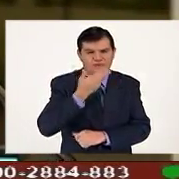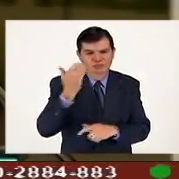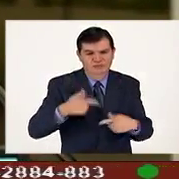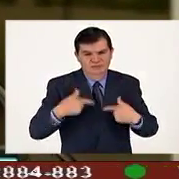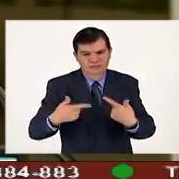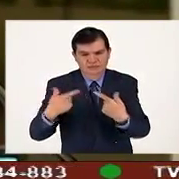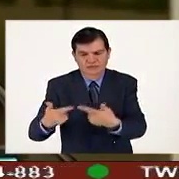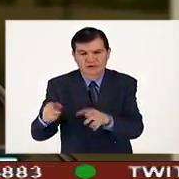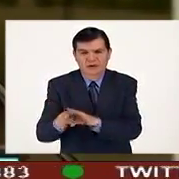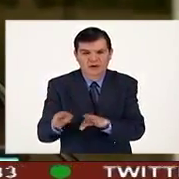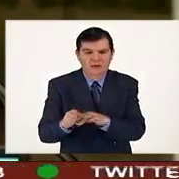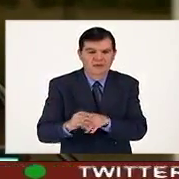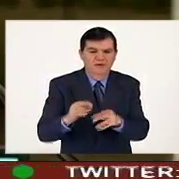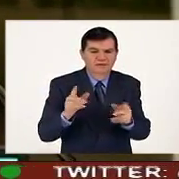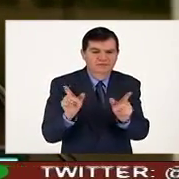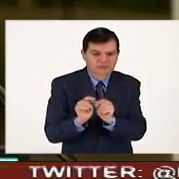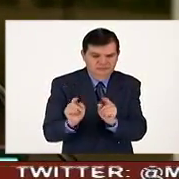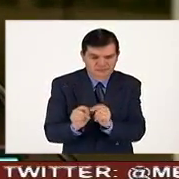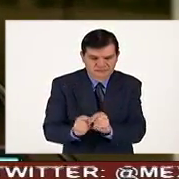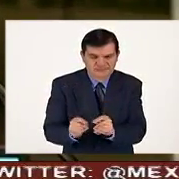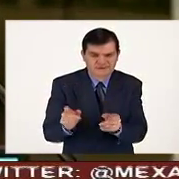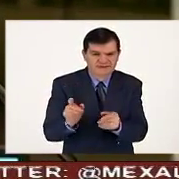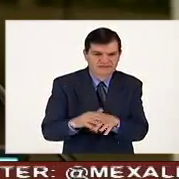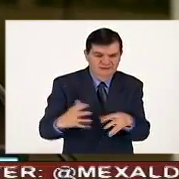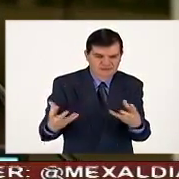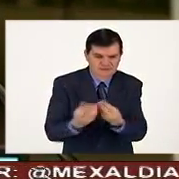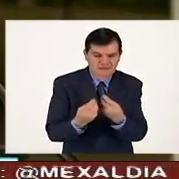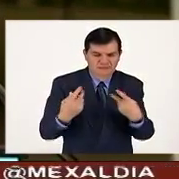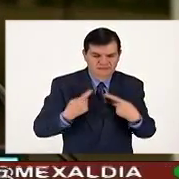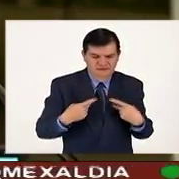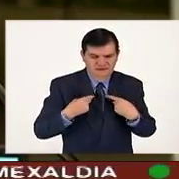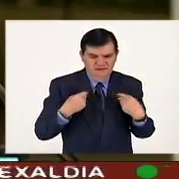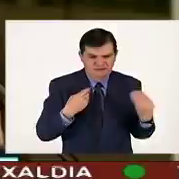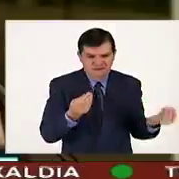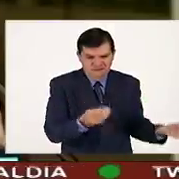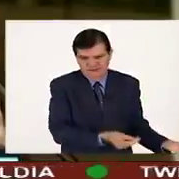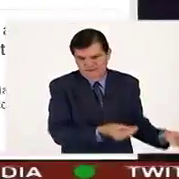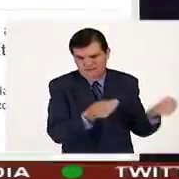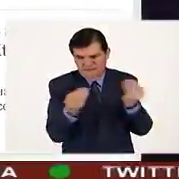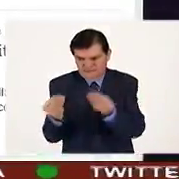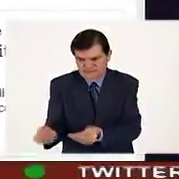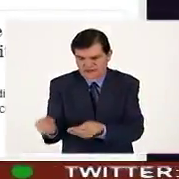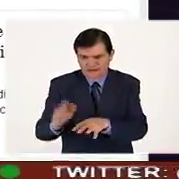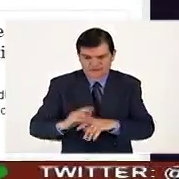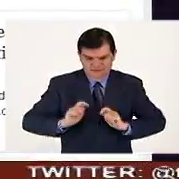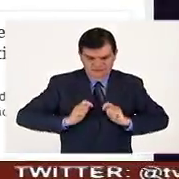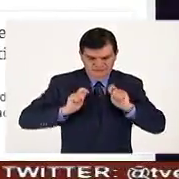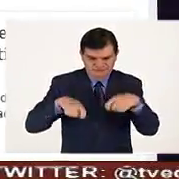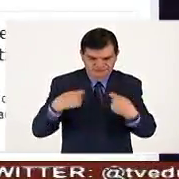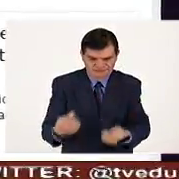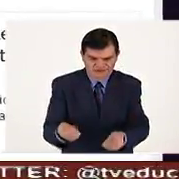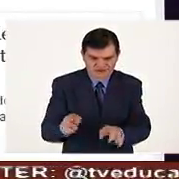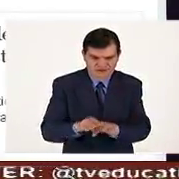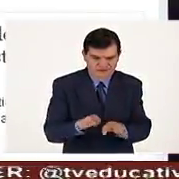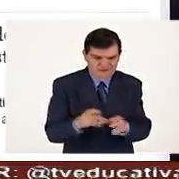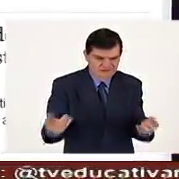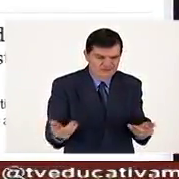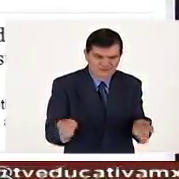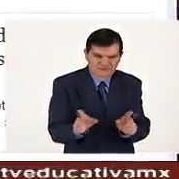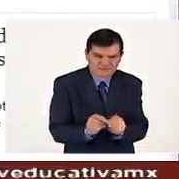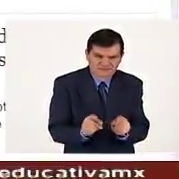breve, prácticamente con los integrantes tanto del próximo gabinete como del gabinete